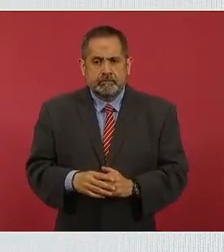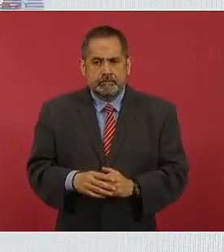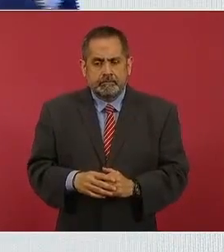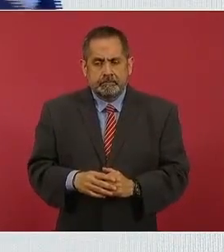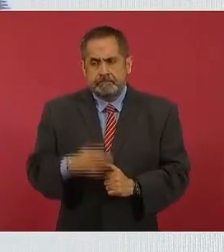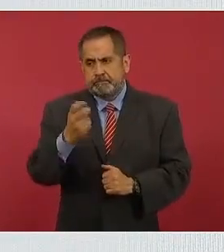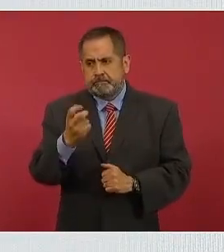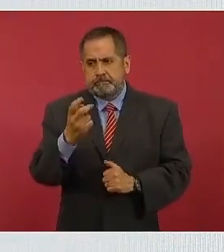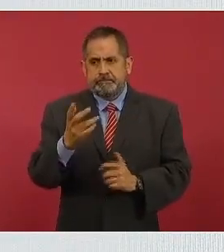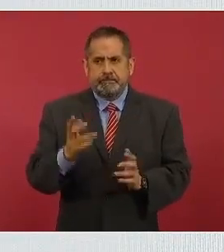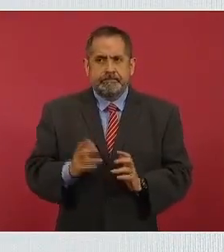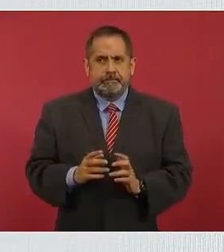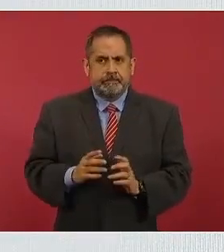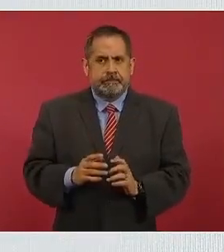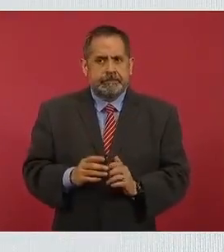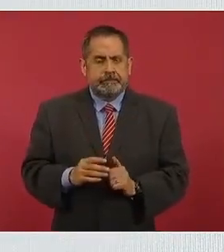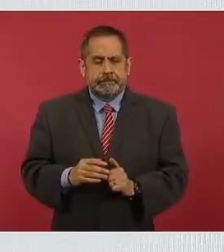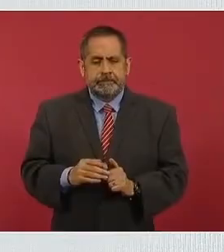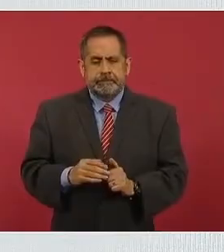Entonces,